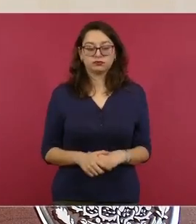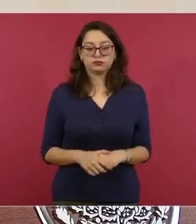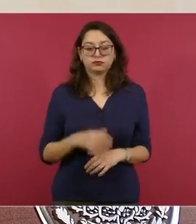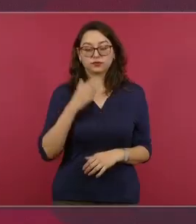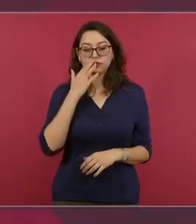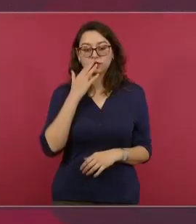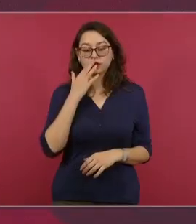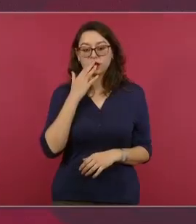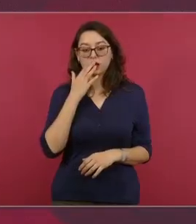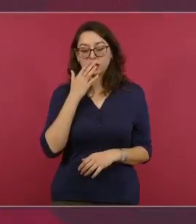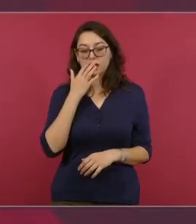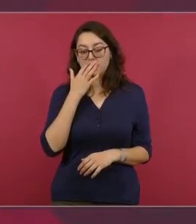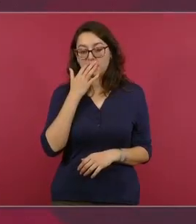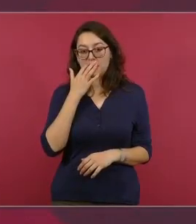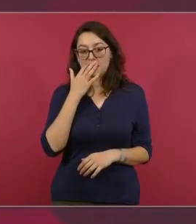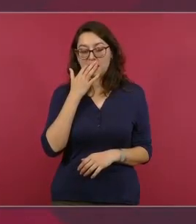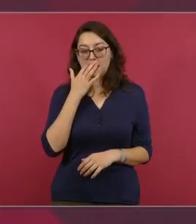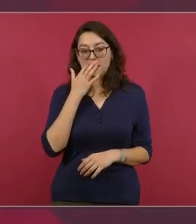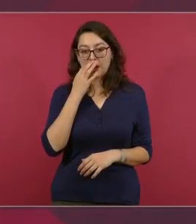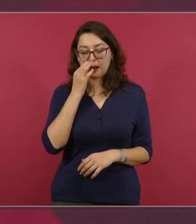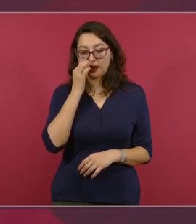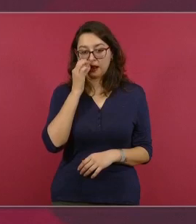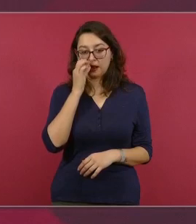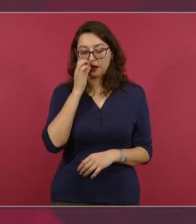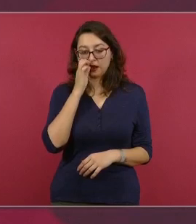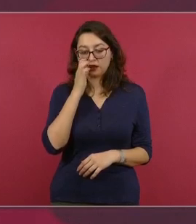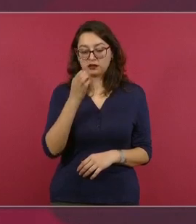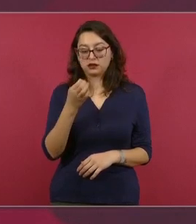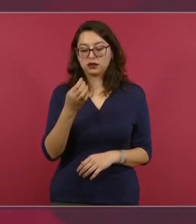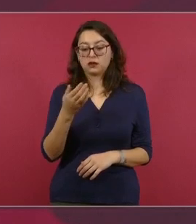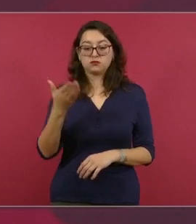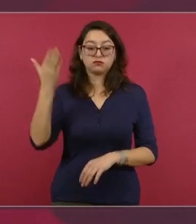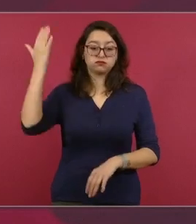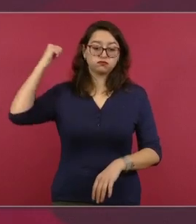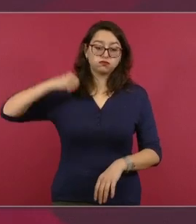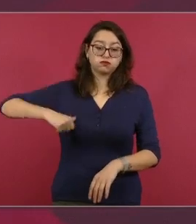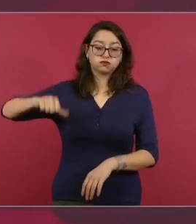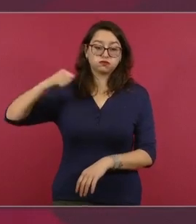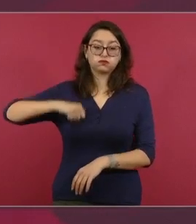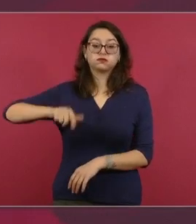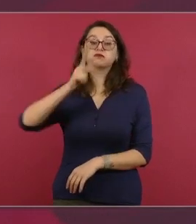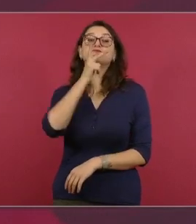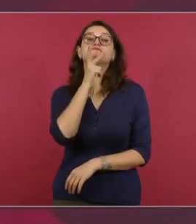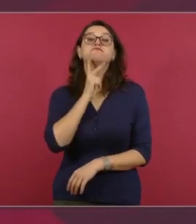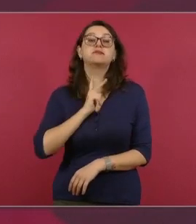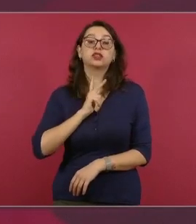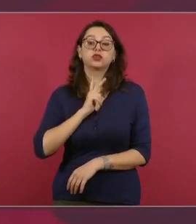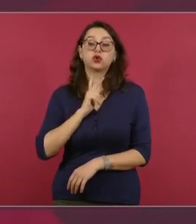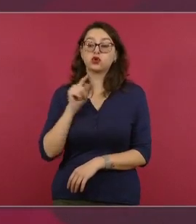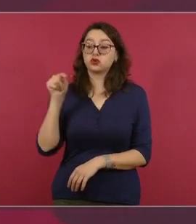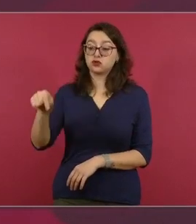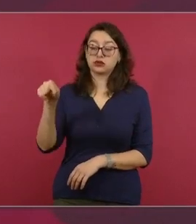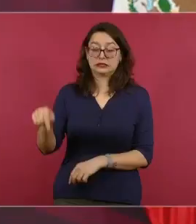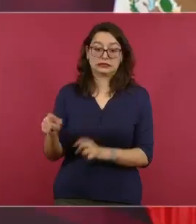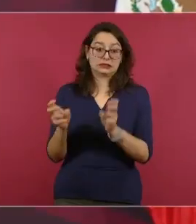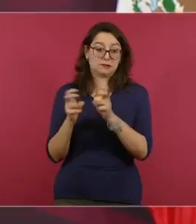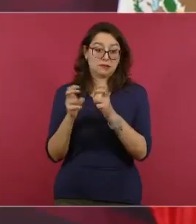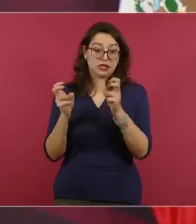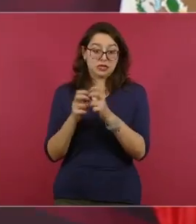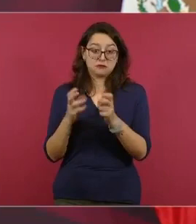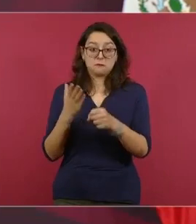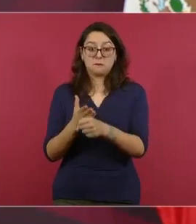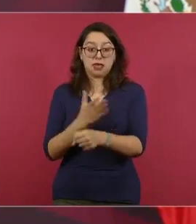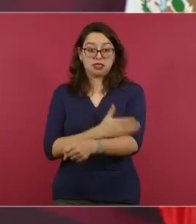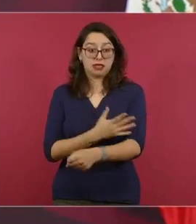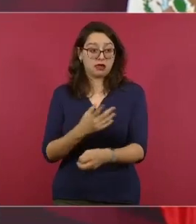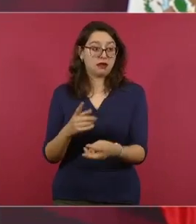desde la época de las compañías petroleras extranjeras, Tampico,